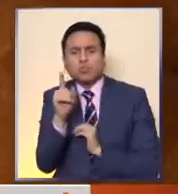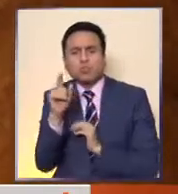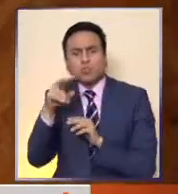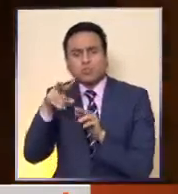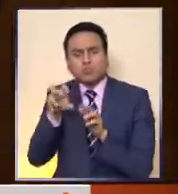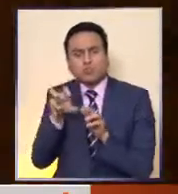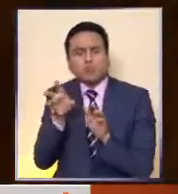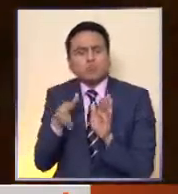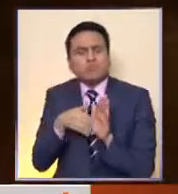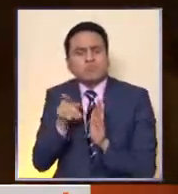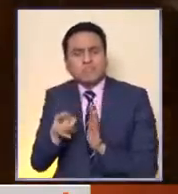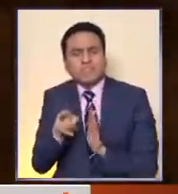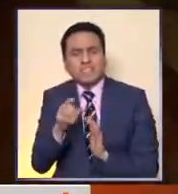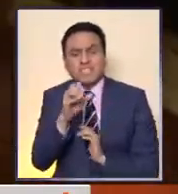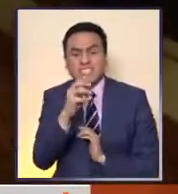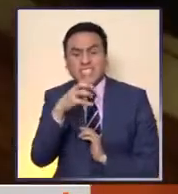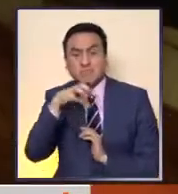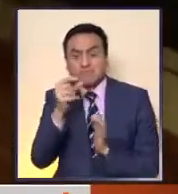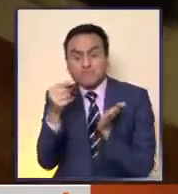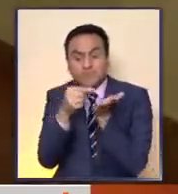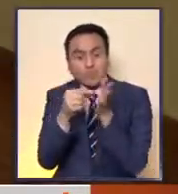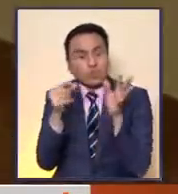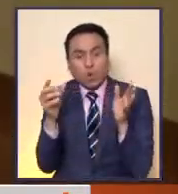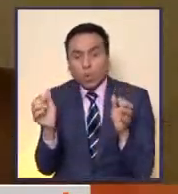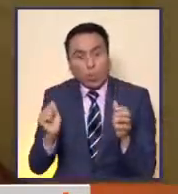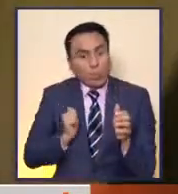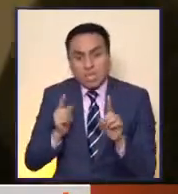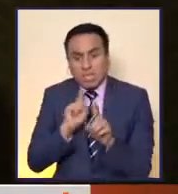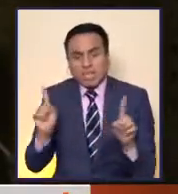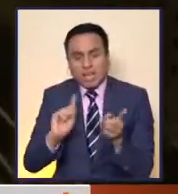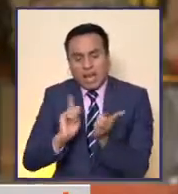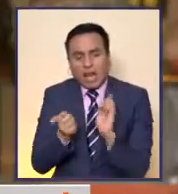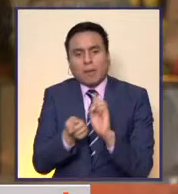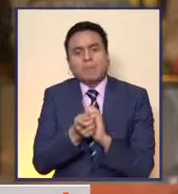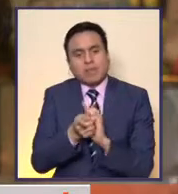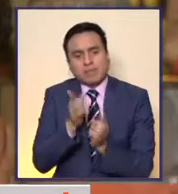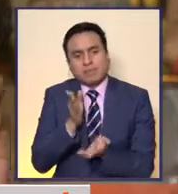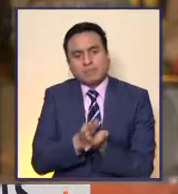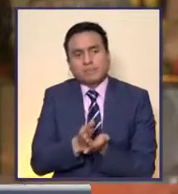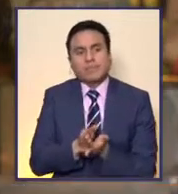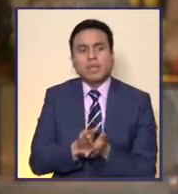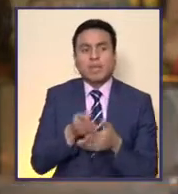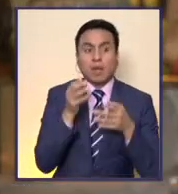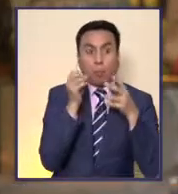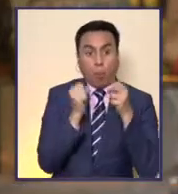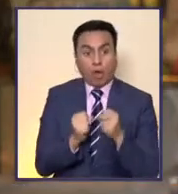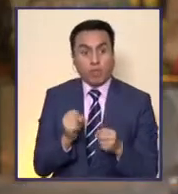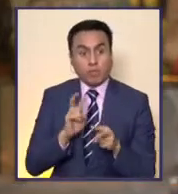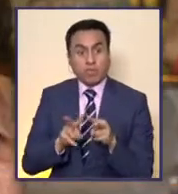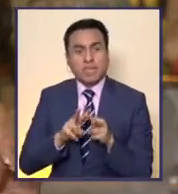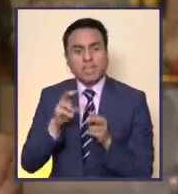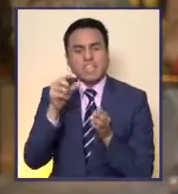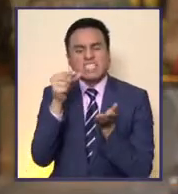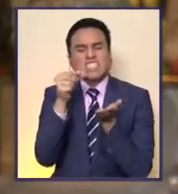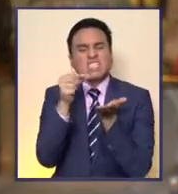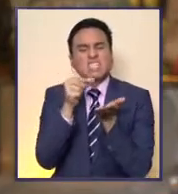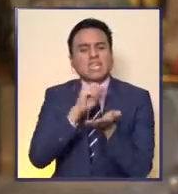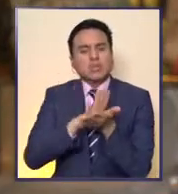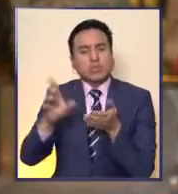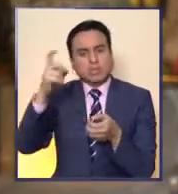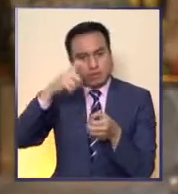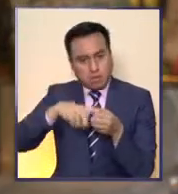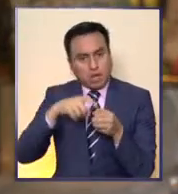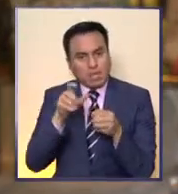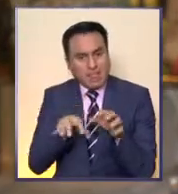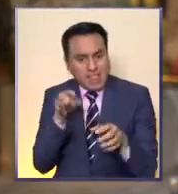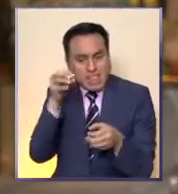Si el actual chip no cumple con la norma, se deberá cambiar el dispositivo. Se puede instalar el microchip de manera gratuita y luego